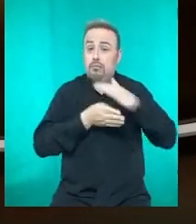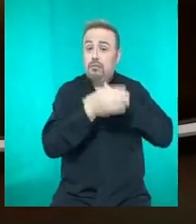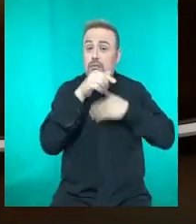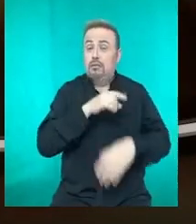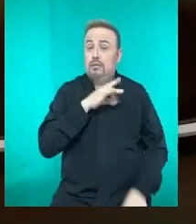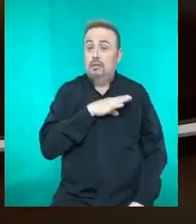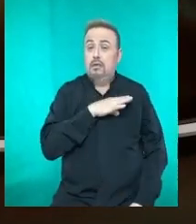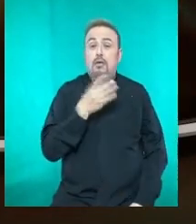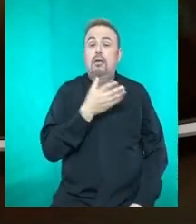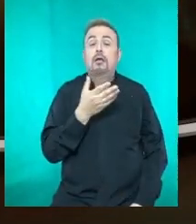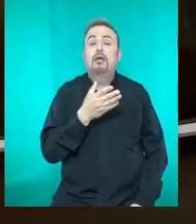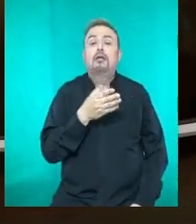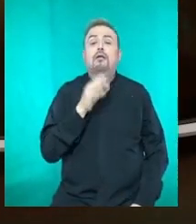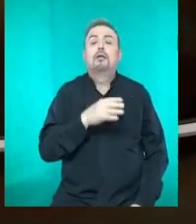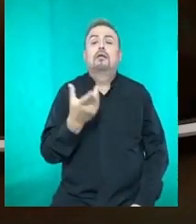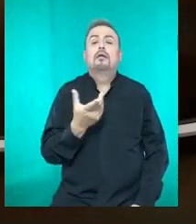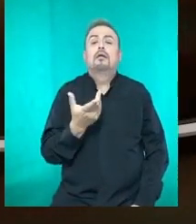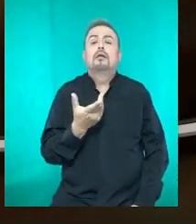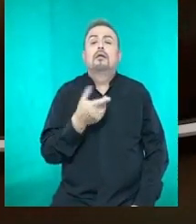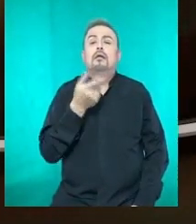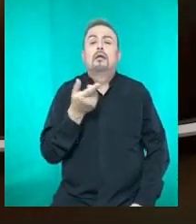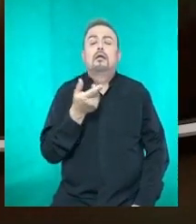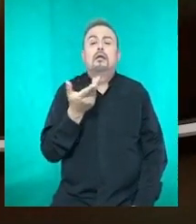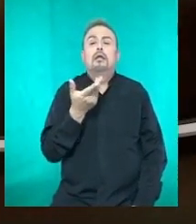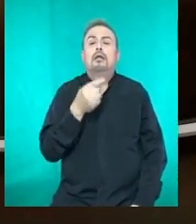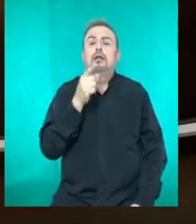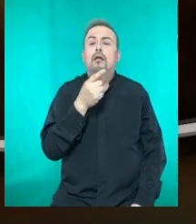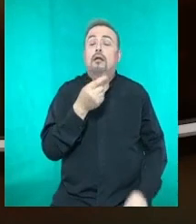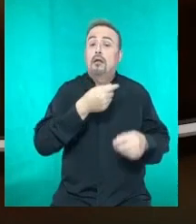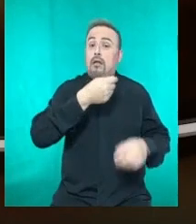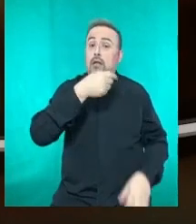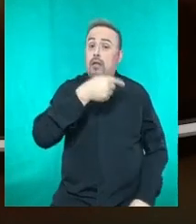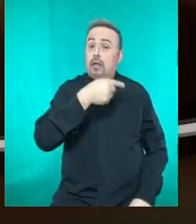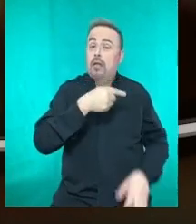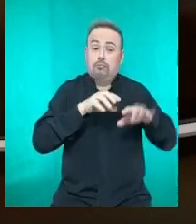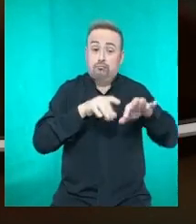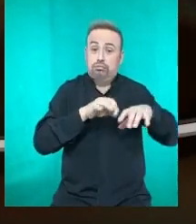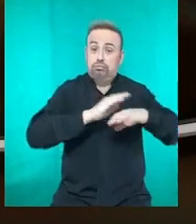Chile, por ejemplo, sus precios eran exorbitantes y no todos podían tener un notebook. Hoy en día, la